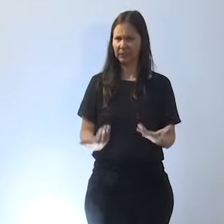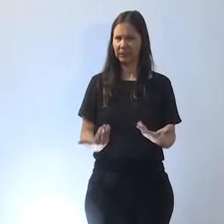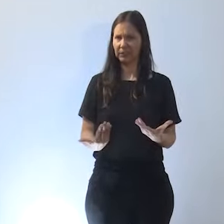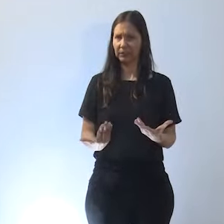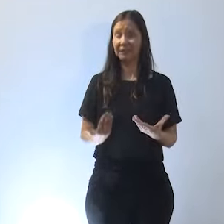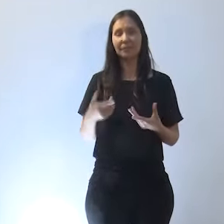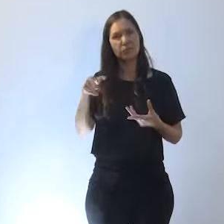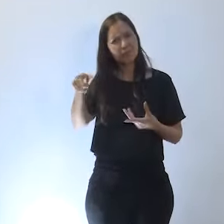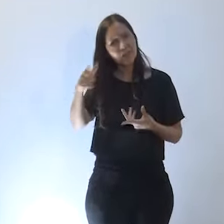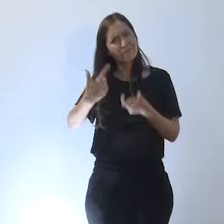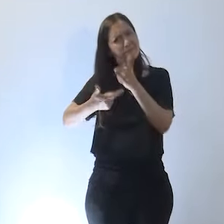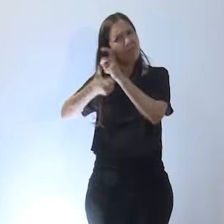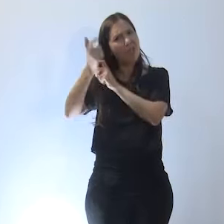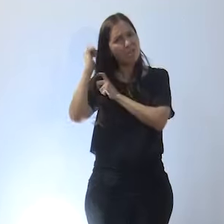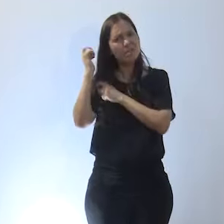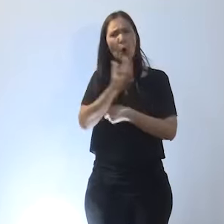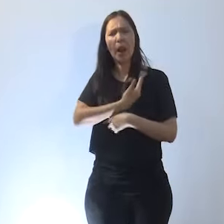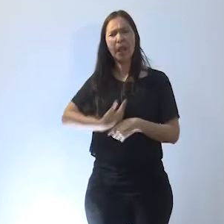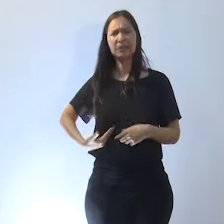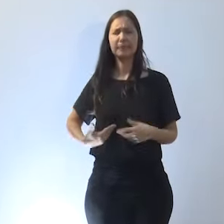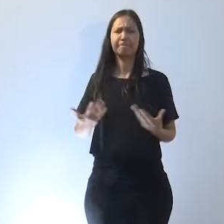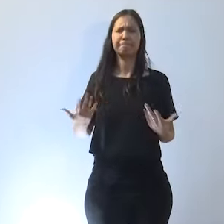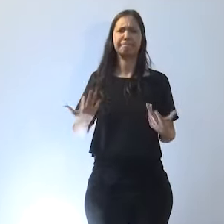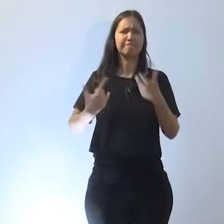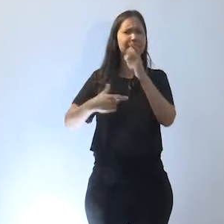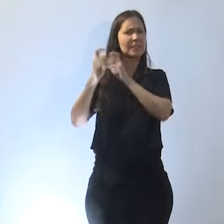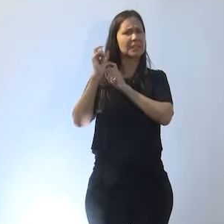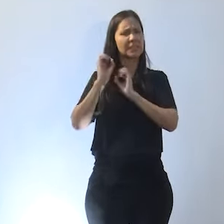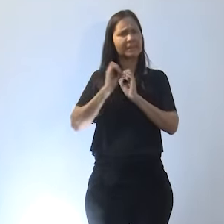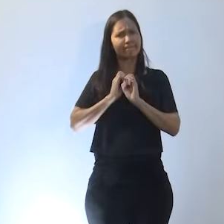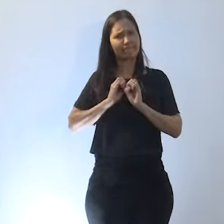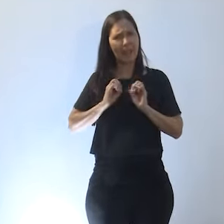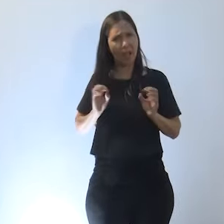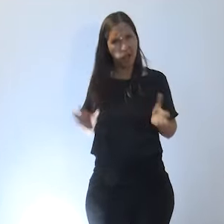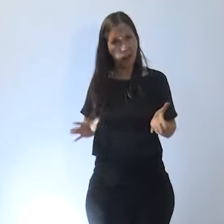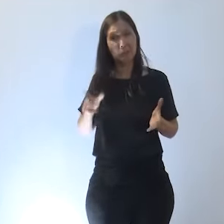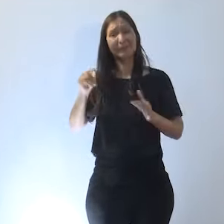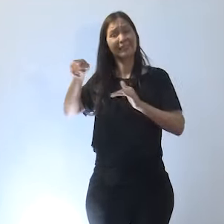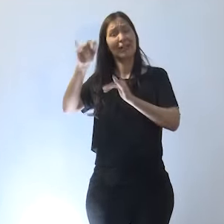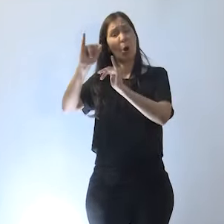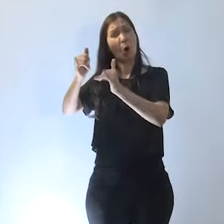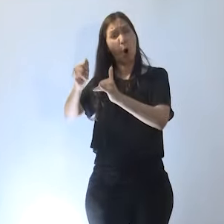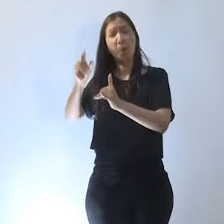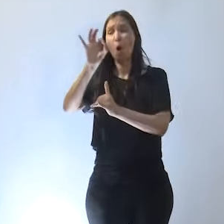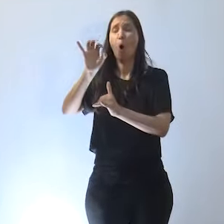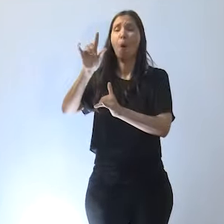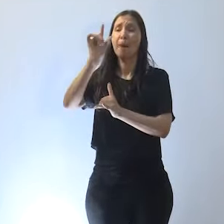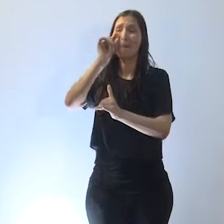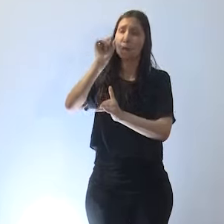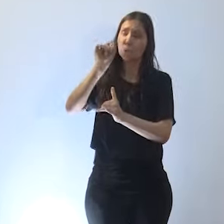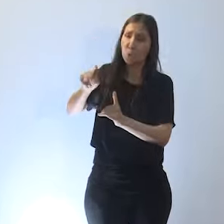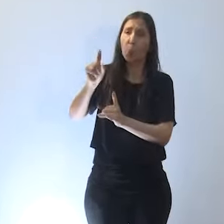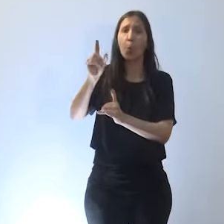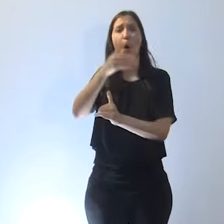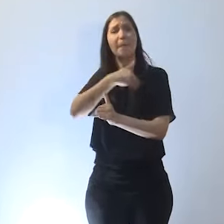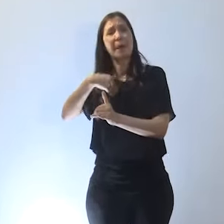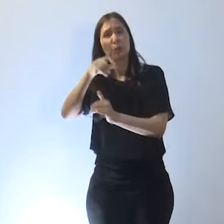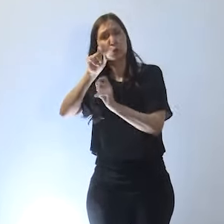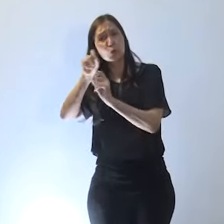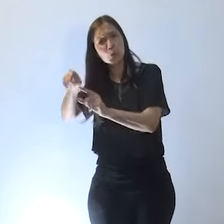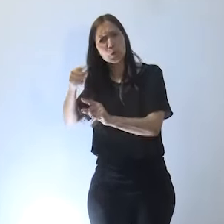que hay una experiencia con el estado o sea para para este joven o el padre o la madre de Este joven el estado Qué es el